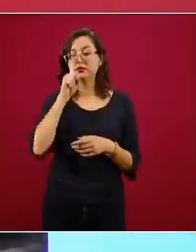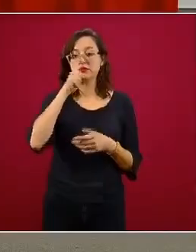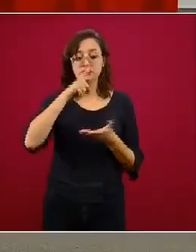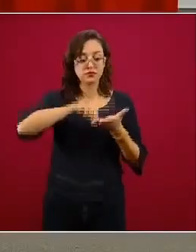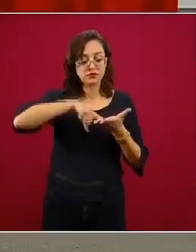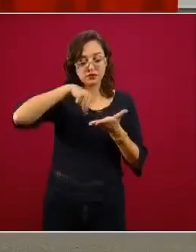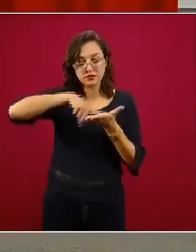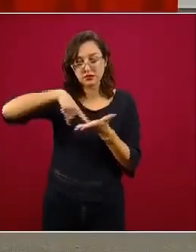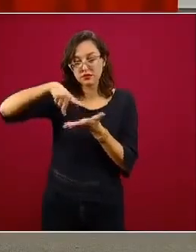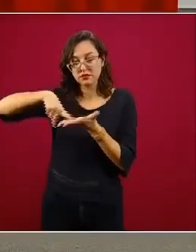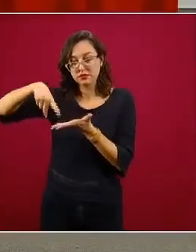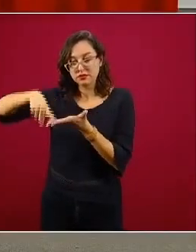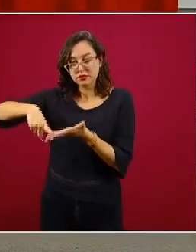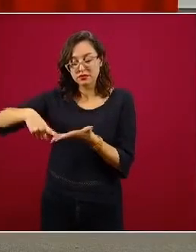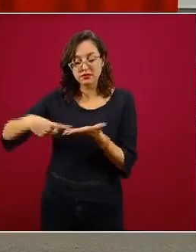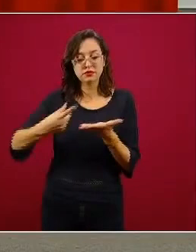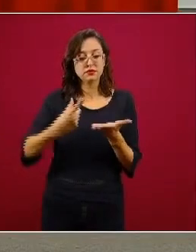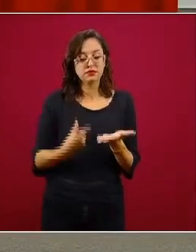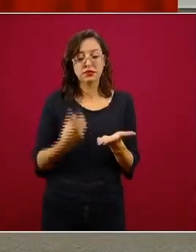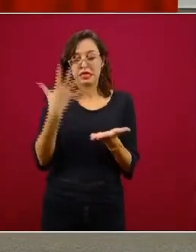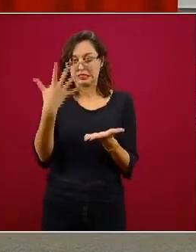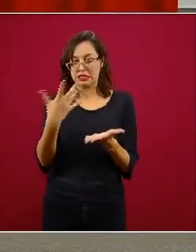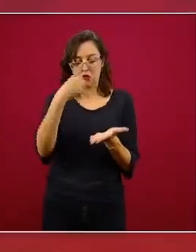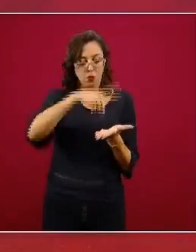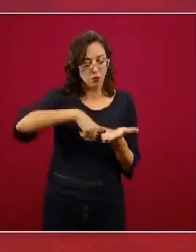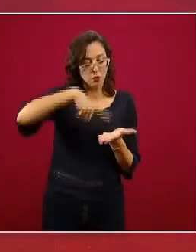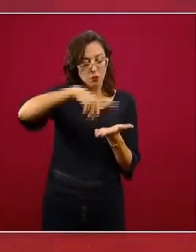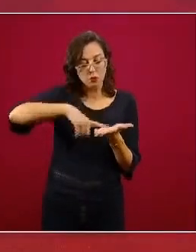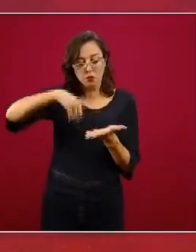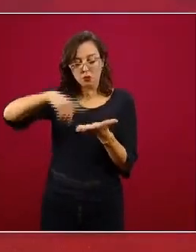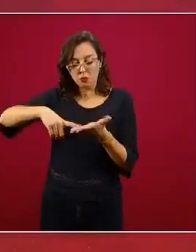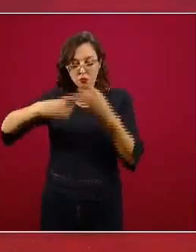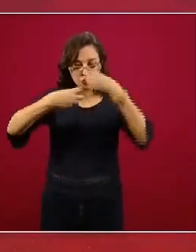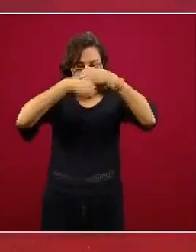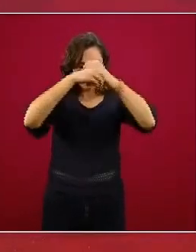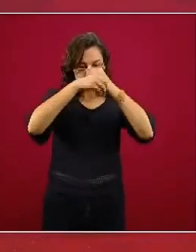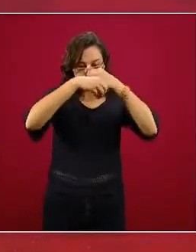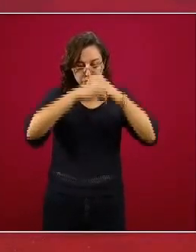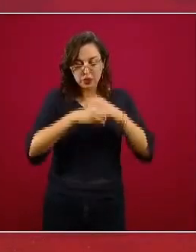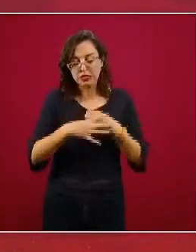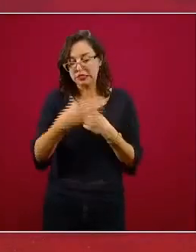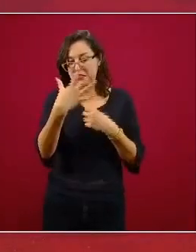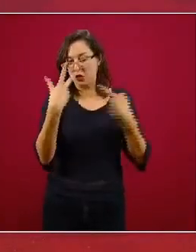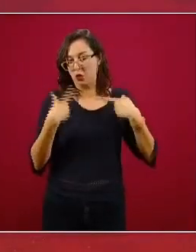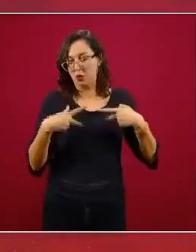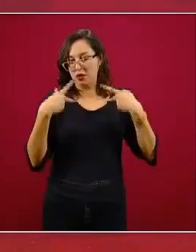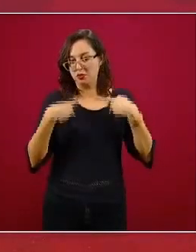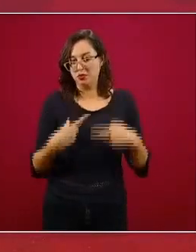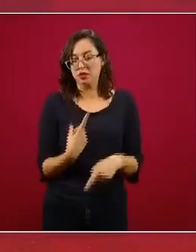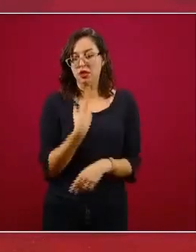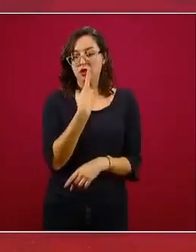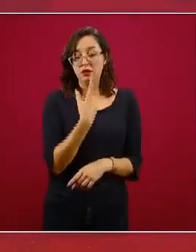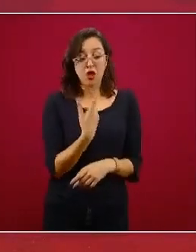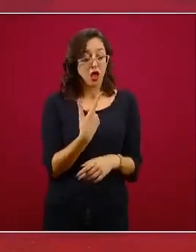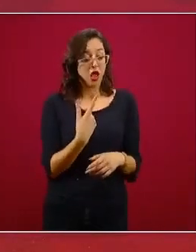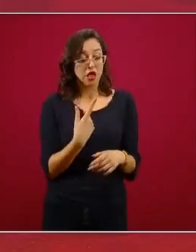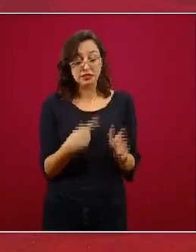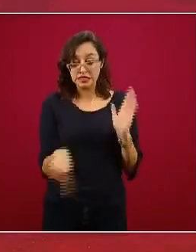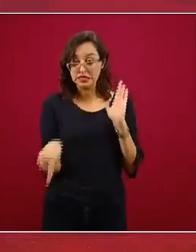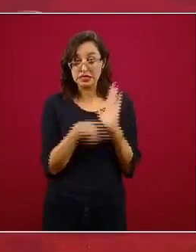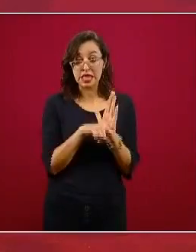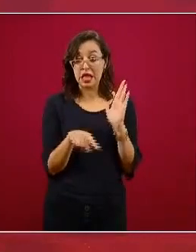placa, pero para fines prácticos un tubito, y entonces se hace la prueba de 5 personas. Si sale